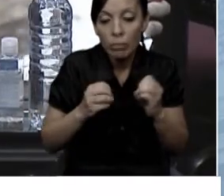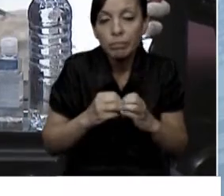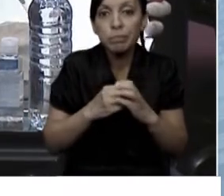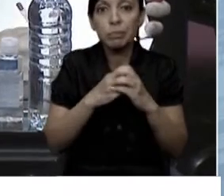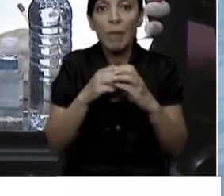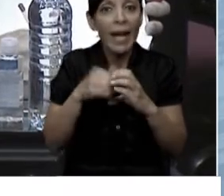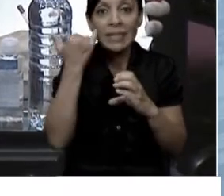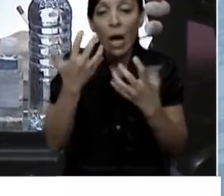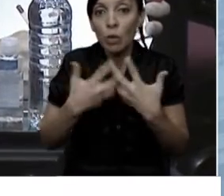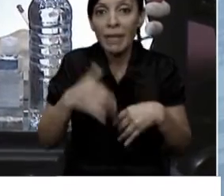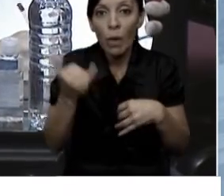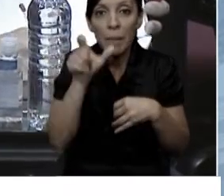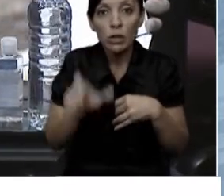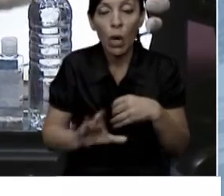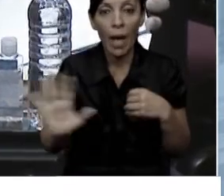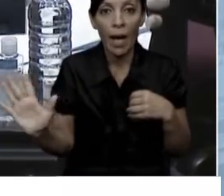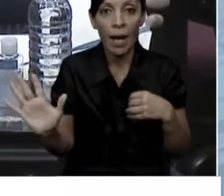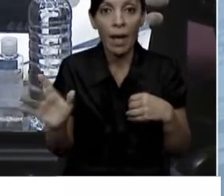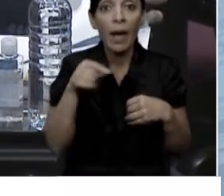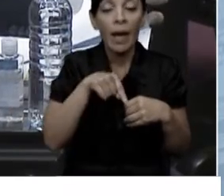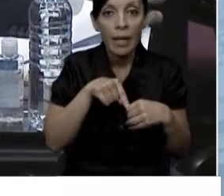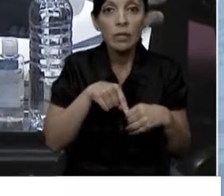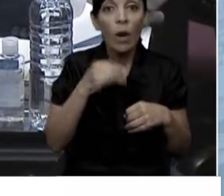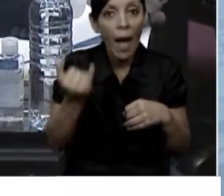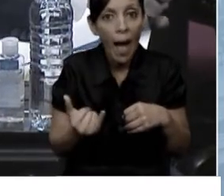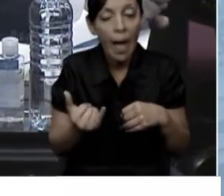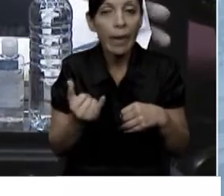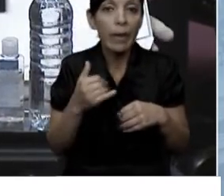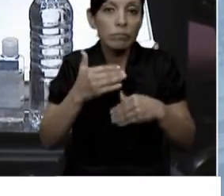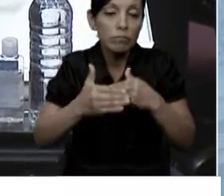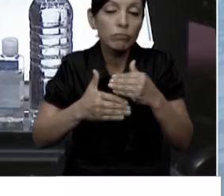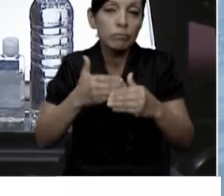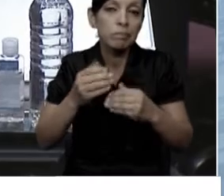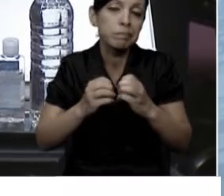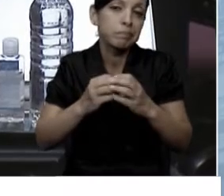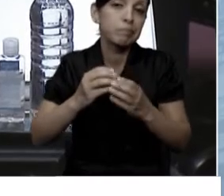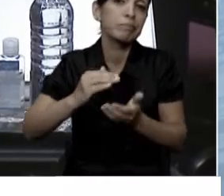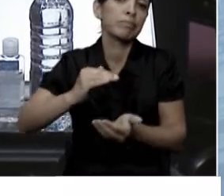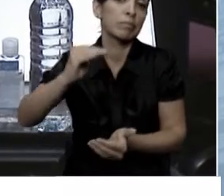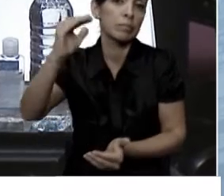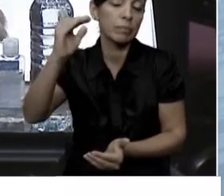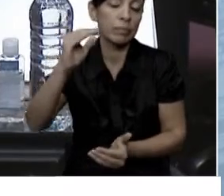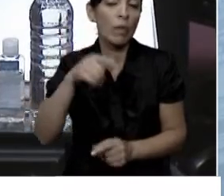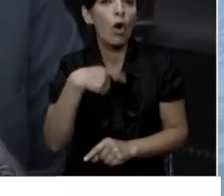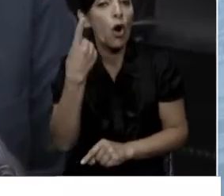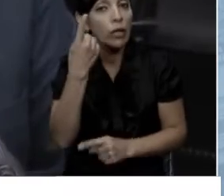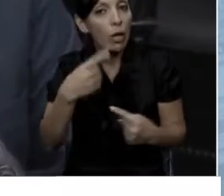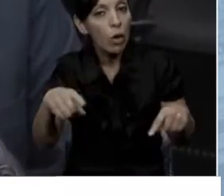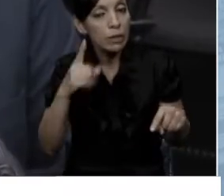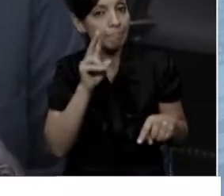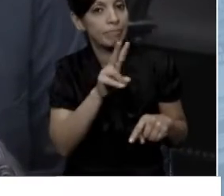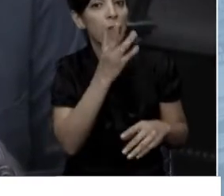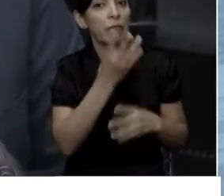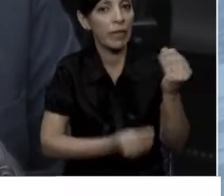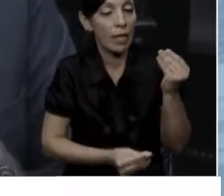humano, que es esa esencia de ser humano que por supuesto tiene un grado de evolución. Otro error o otra cosa que también es